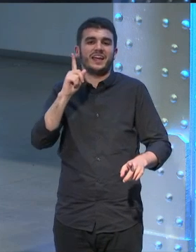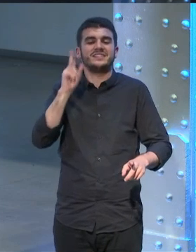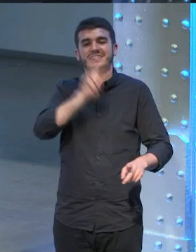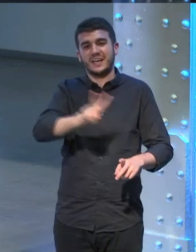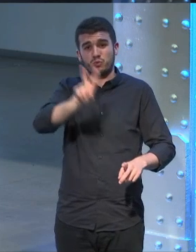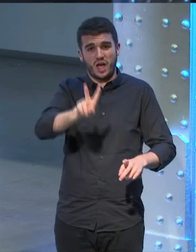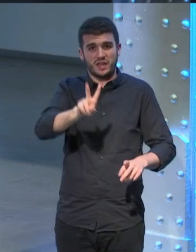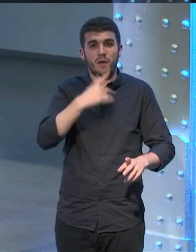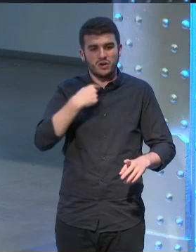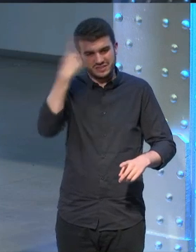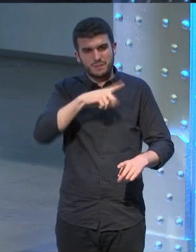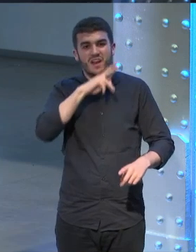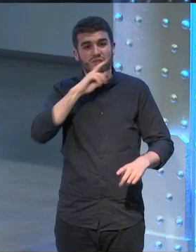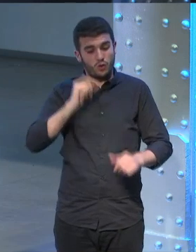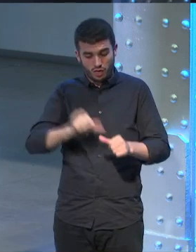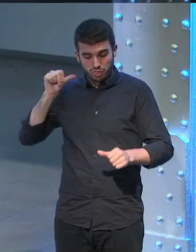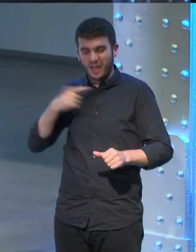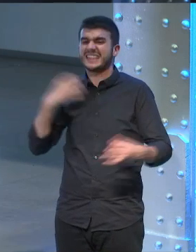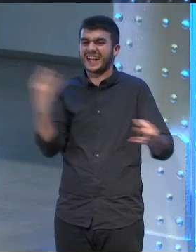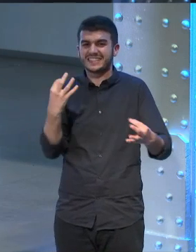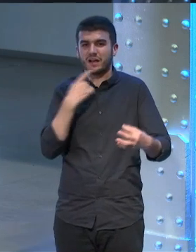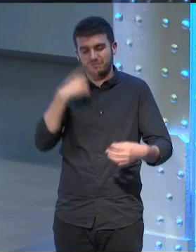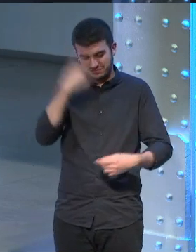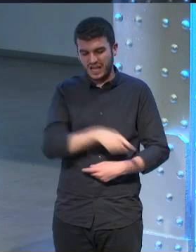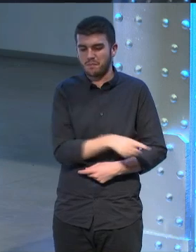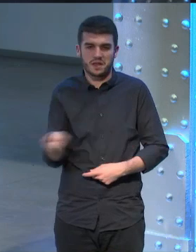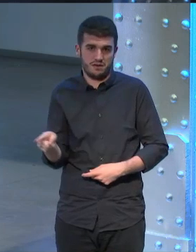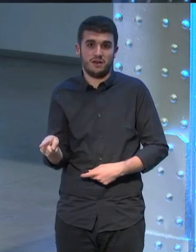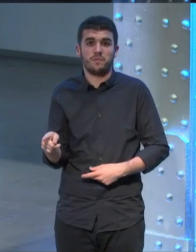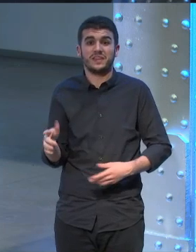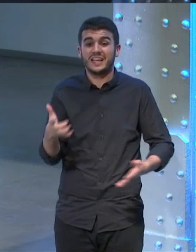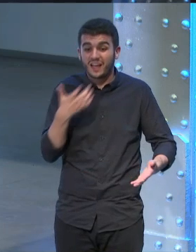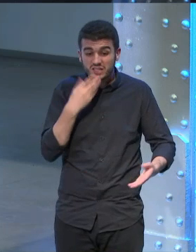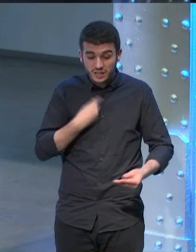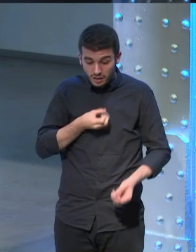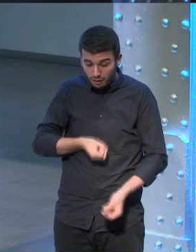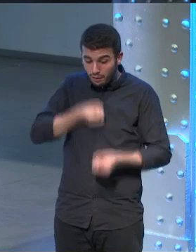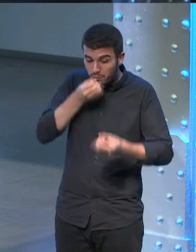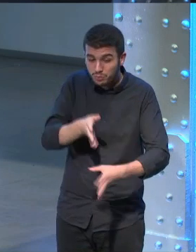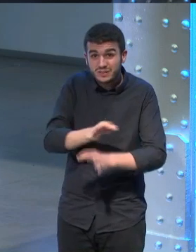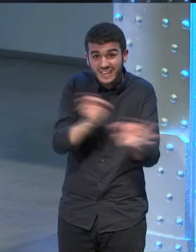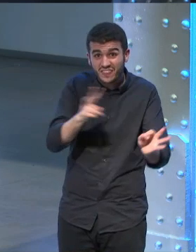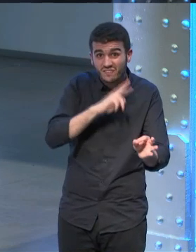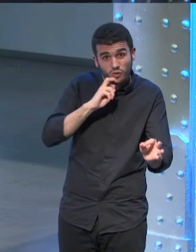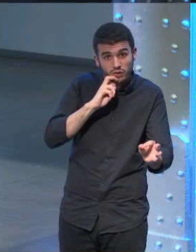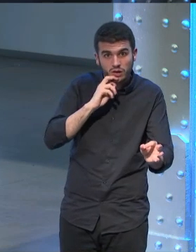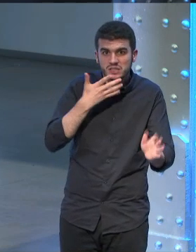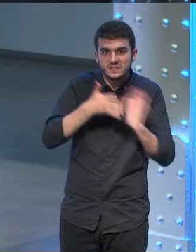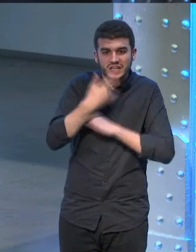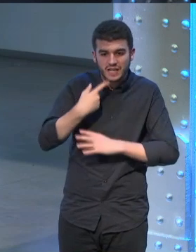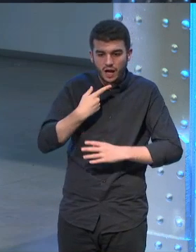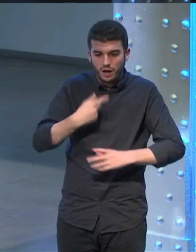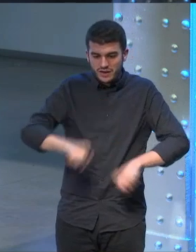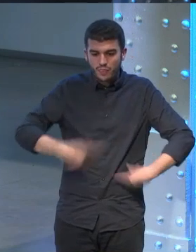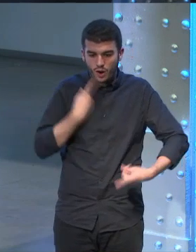que salen todos los valores que se han inculcado previamente. Claro. Si no se han inculcado esos valores, van a salir los que ya existen. Por eso